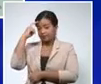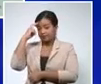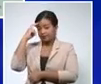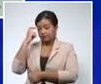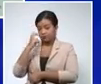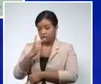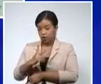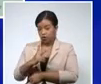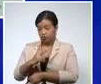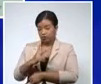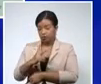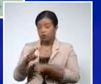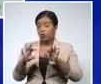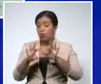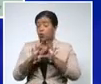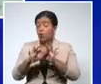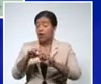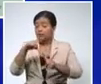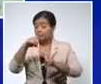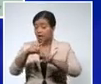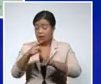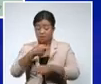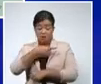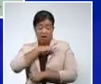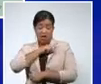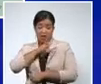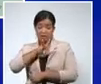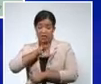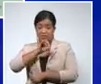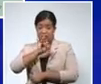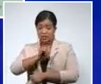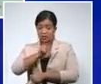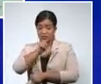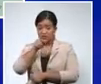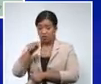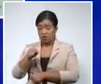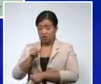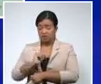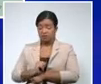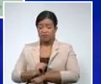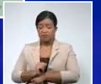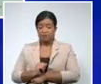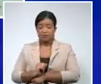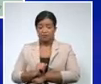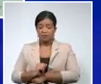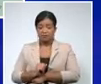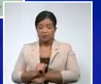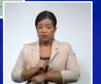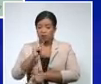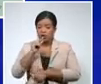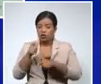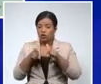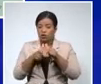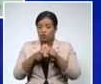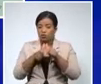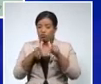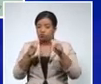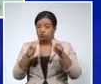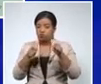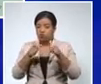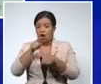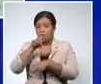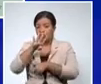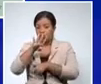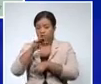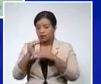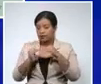Guantánamo, que ayer con los 27 casos autóctonos ha tenido un incremento de 14 más que el día anterior, pero de